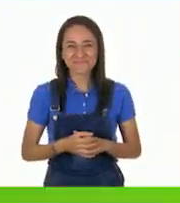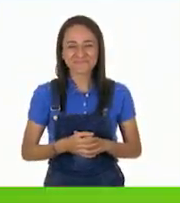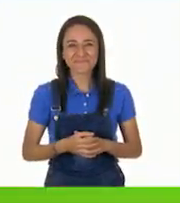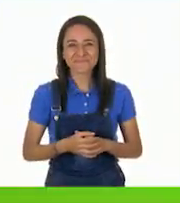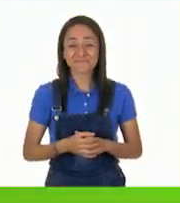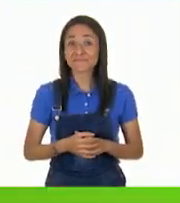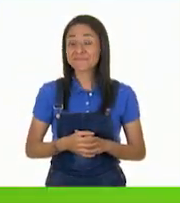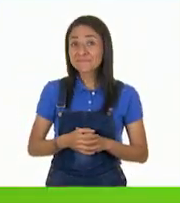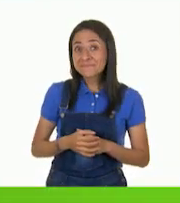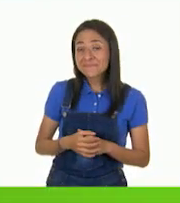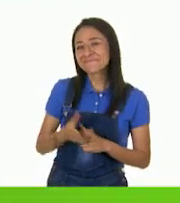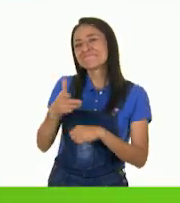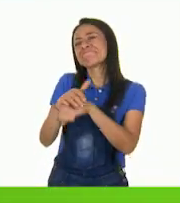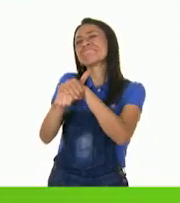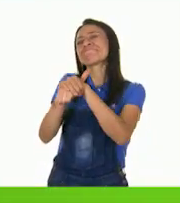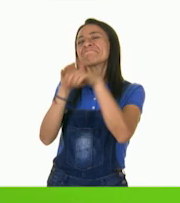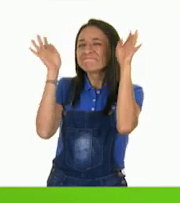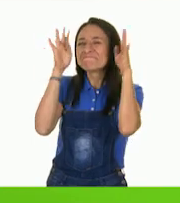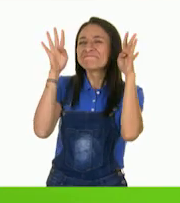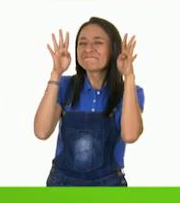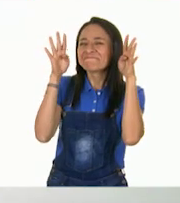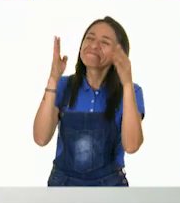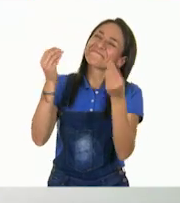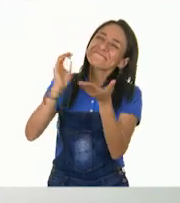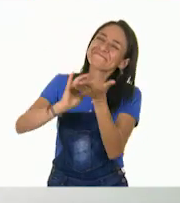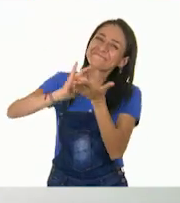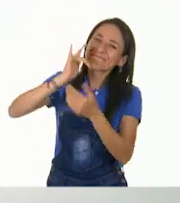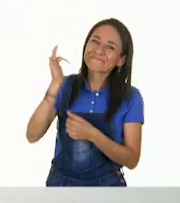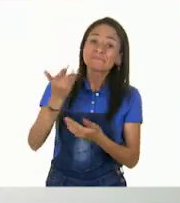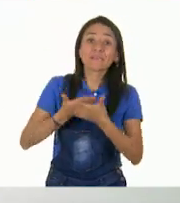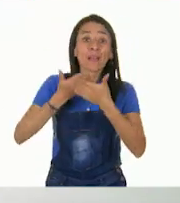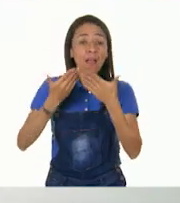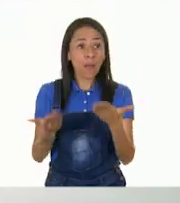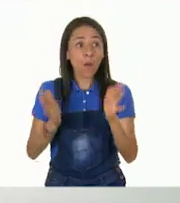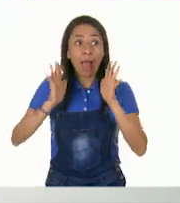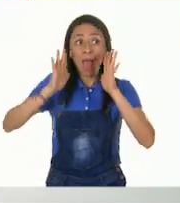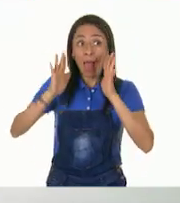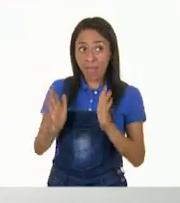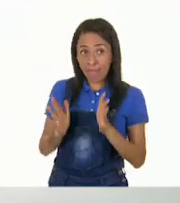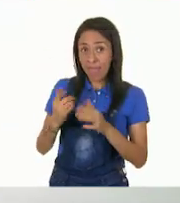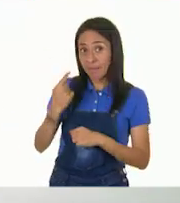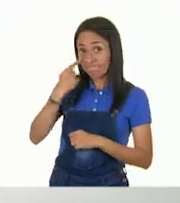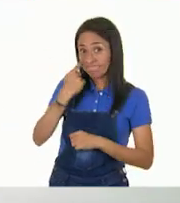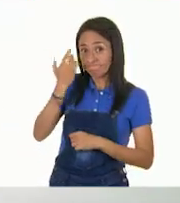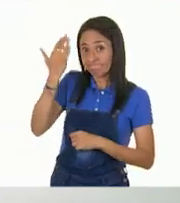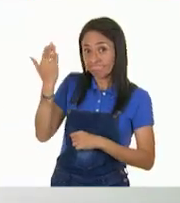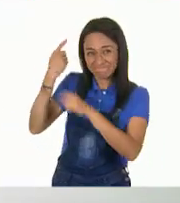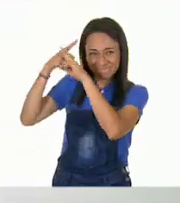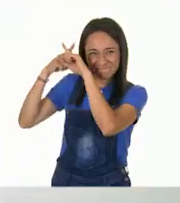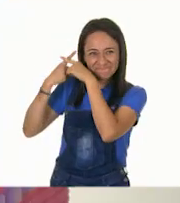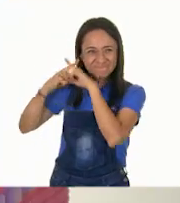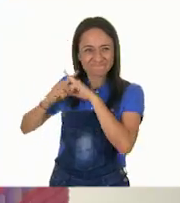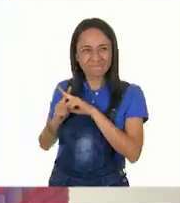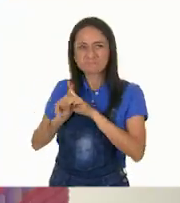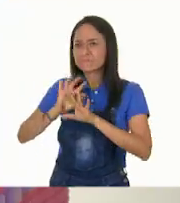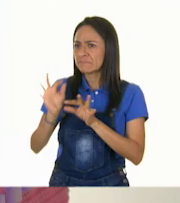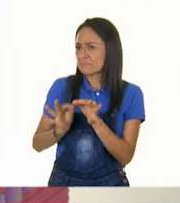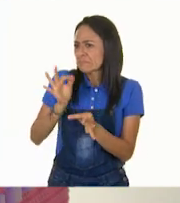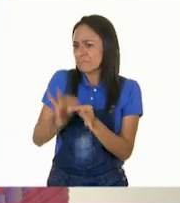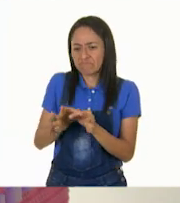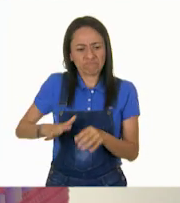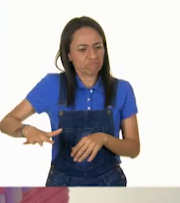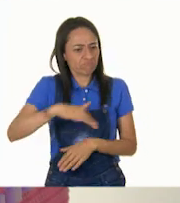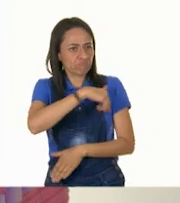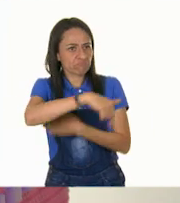muchas gracias a mi bajo listo ahora seahawks ir y ya está listo nuestro espacio y también vamos a